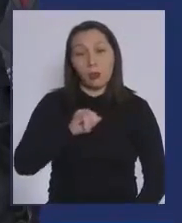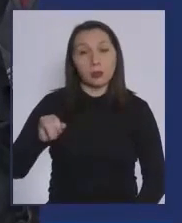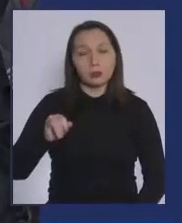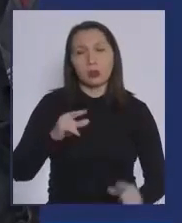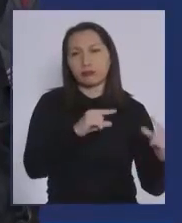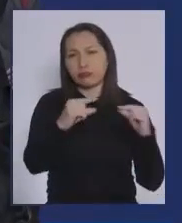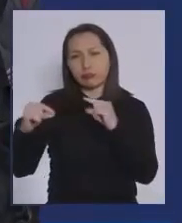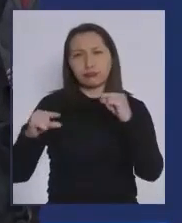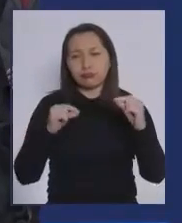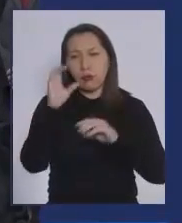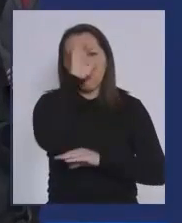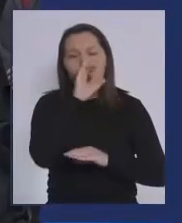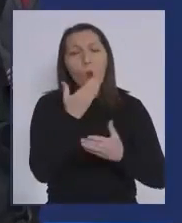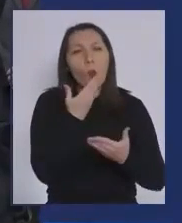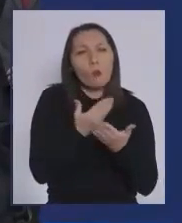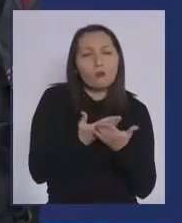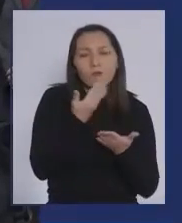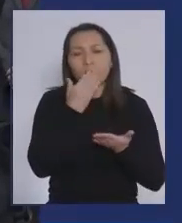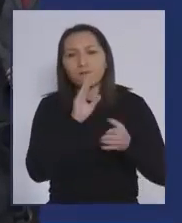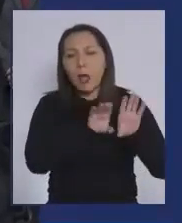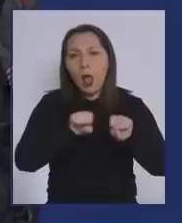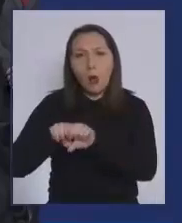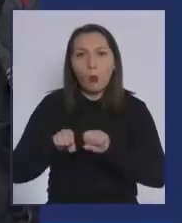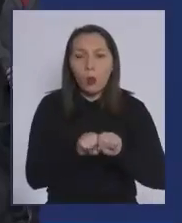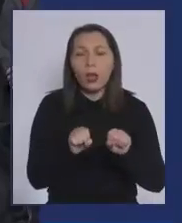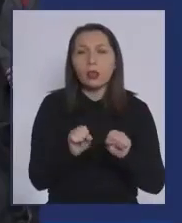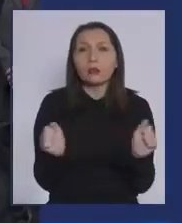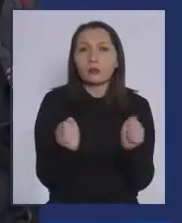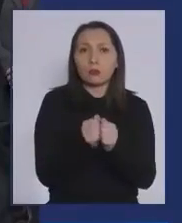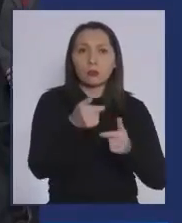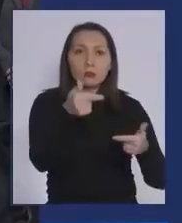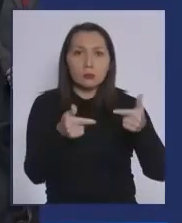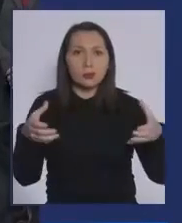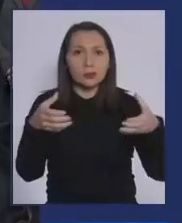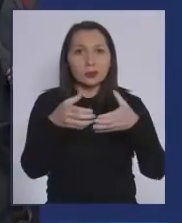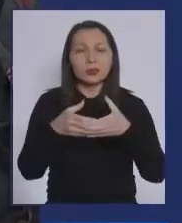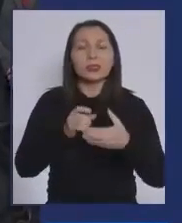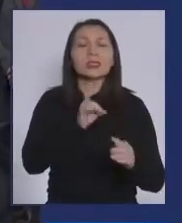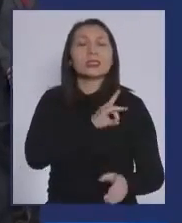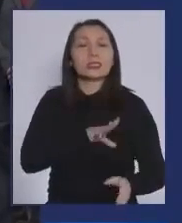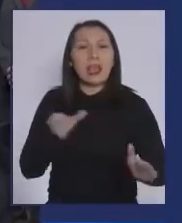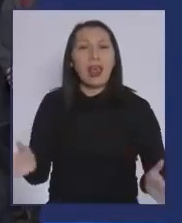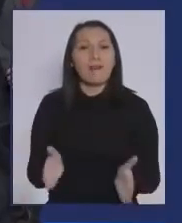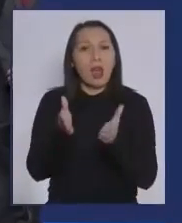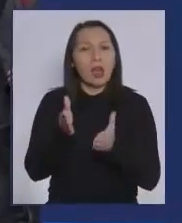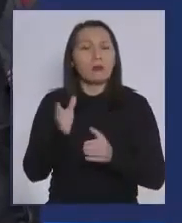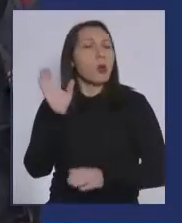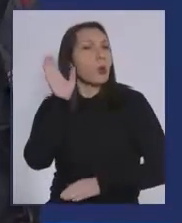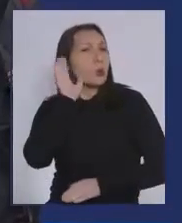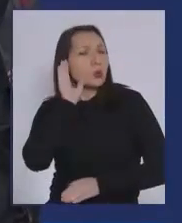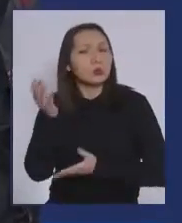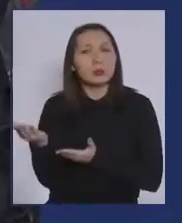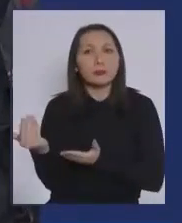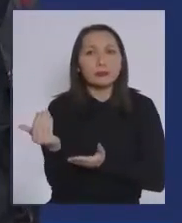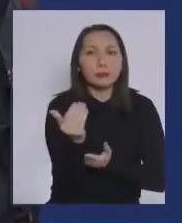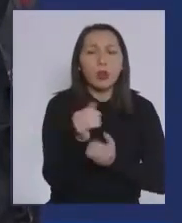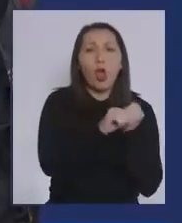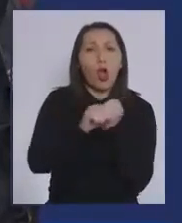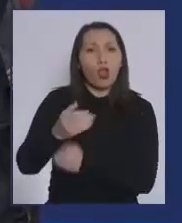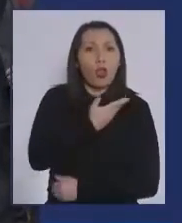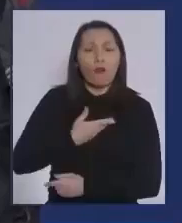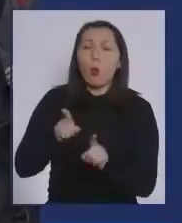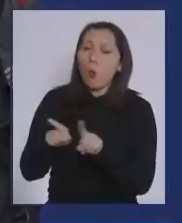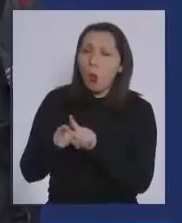dialogar y buscar acuerdos con los partidos de chile vamos de escuchar a sectores de la oposición